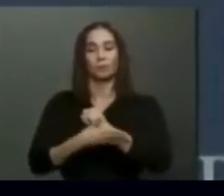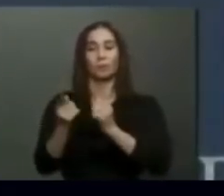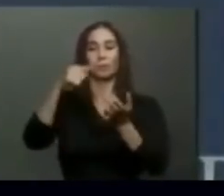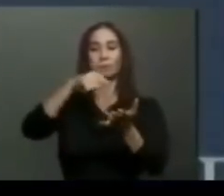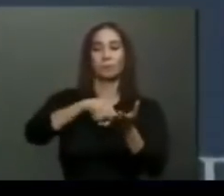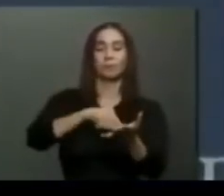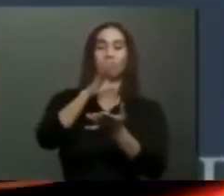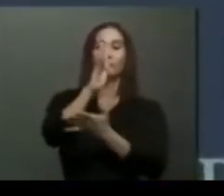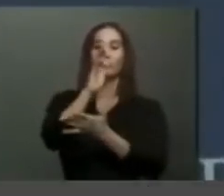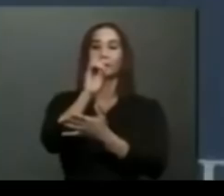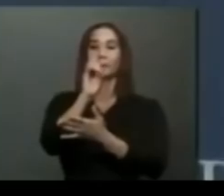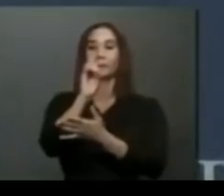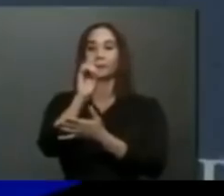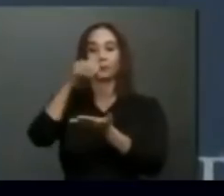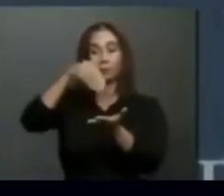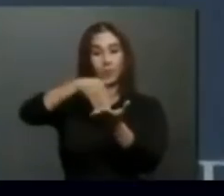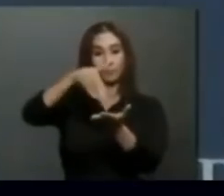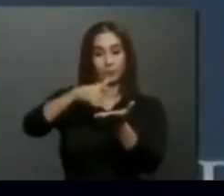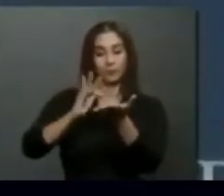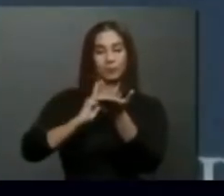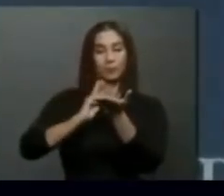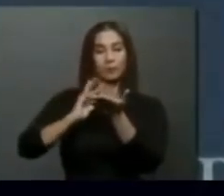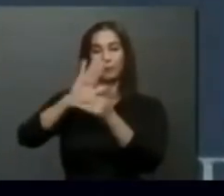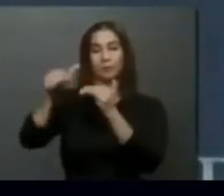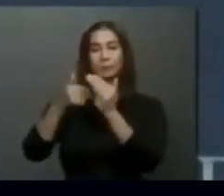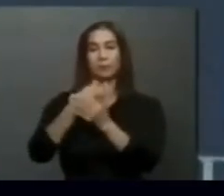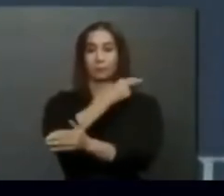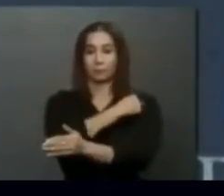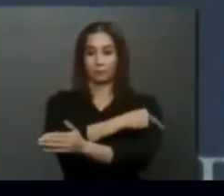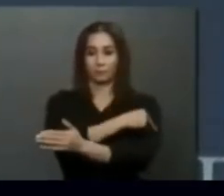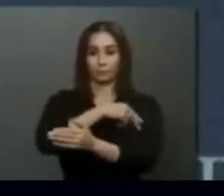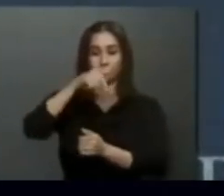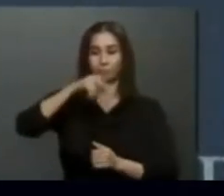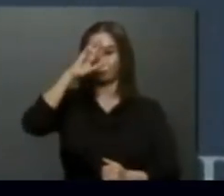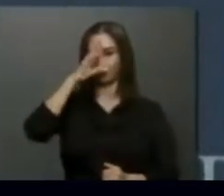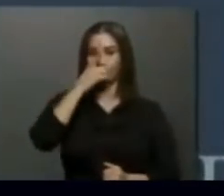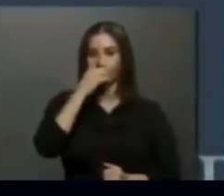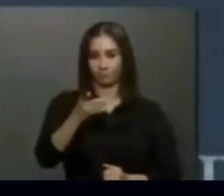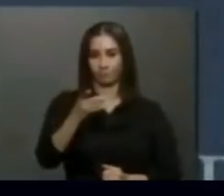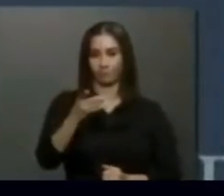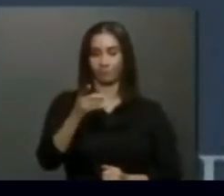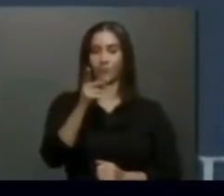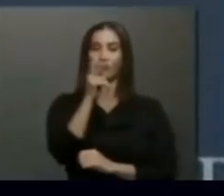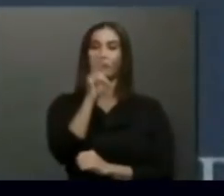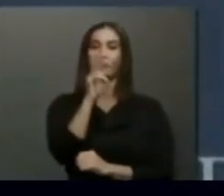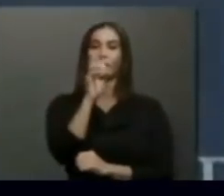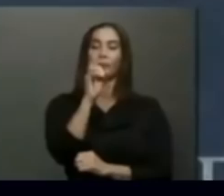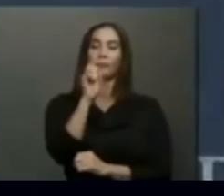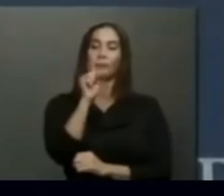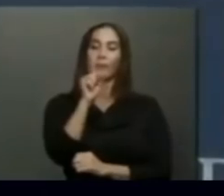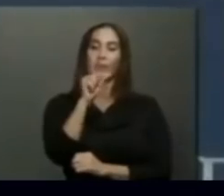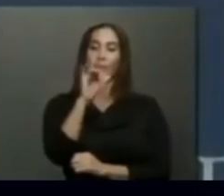1.700 millones de medicinas de alta calidad a todos los hospitales de la República Dominicana. ProSolid, hoy